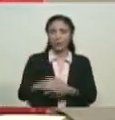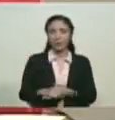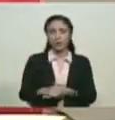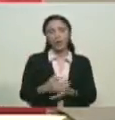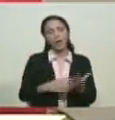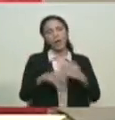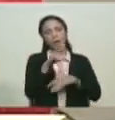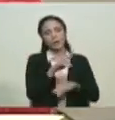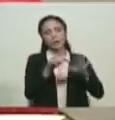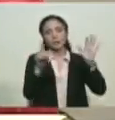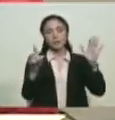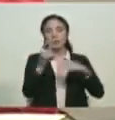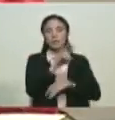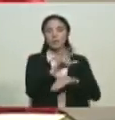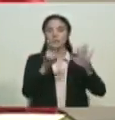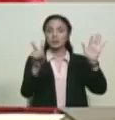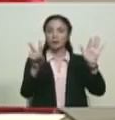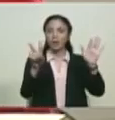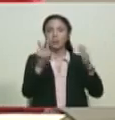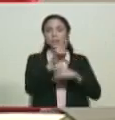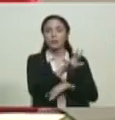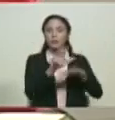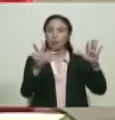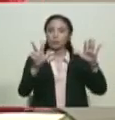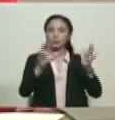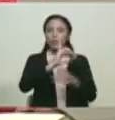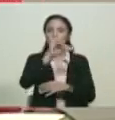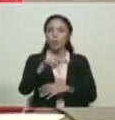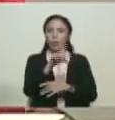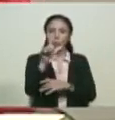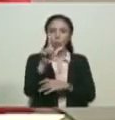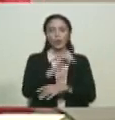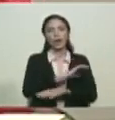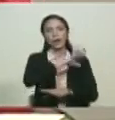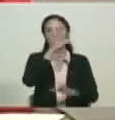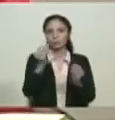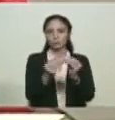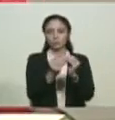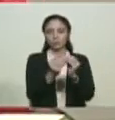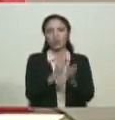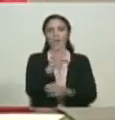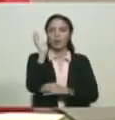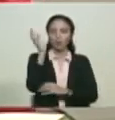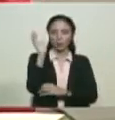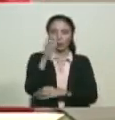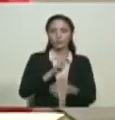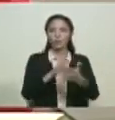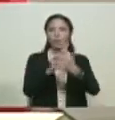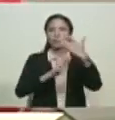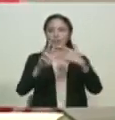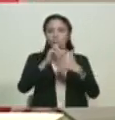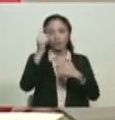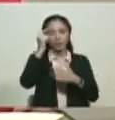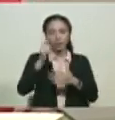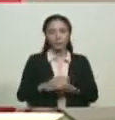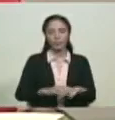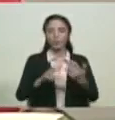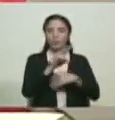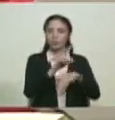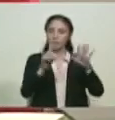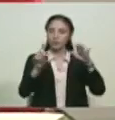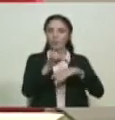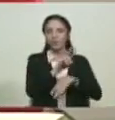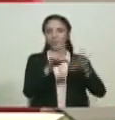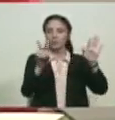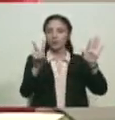26 27 y 28 de julio la clausura del congreso 26 27 y 28 pero ustedes allí dio la